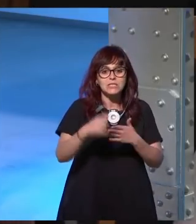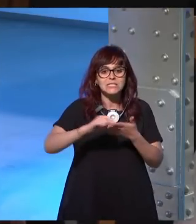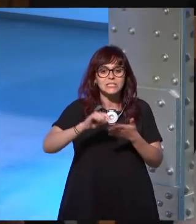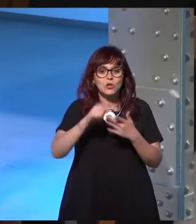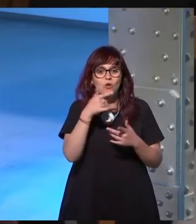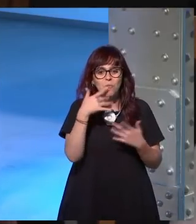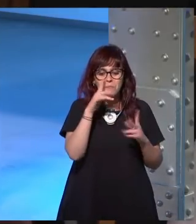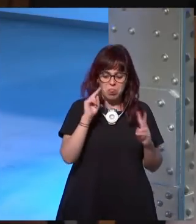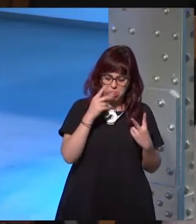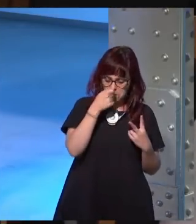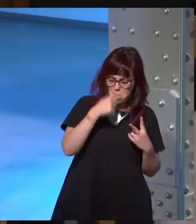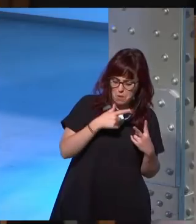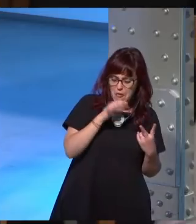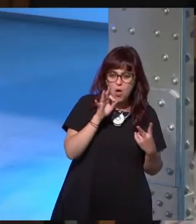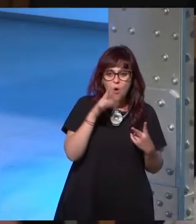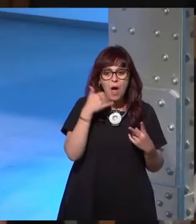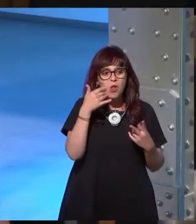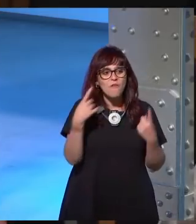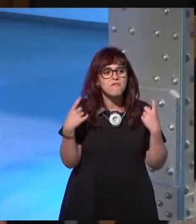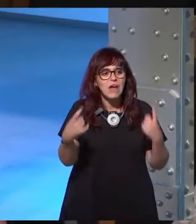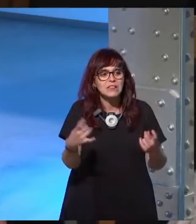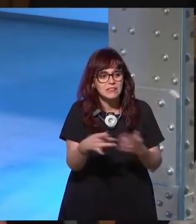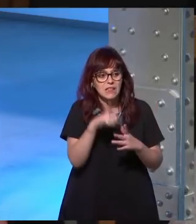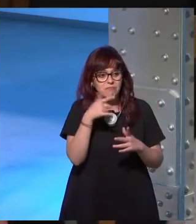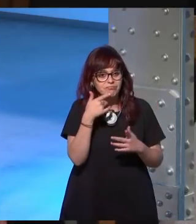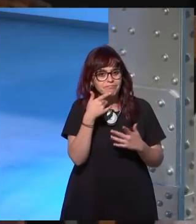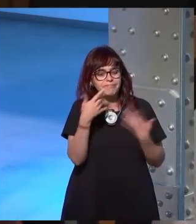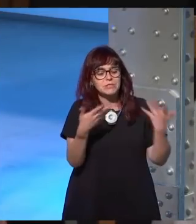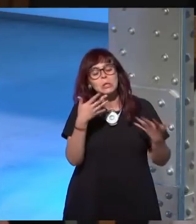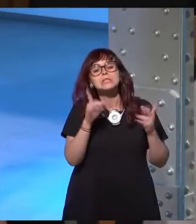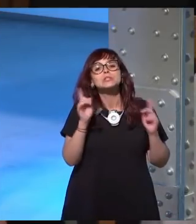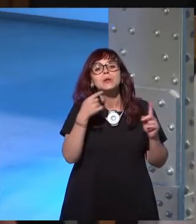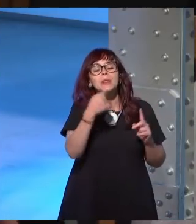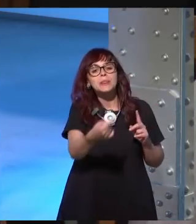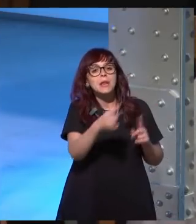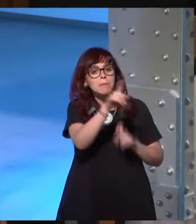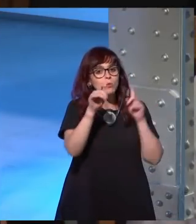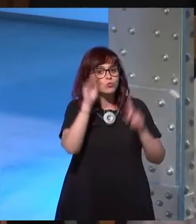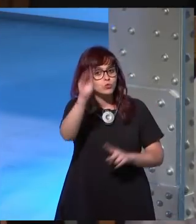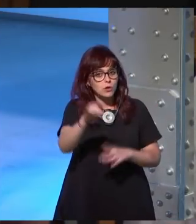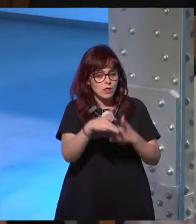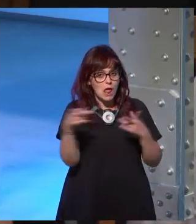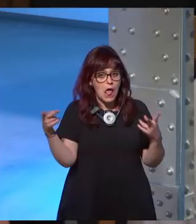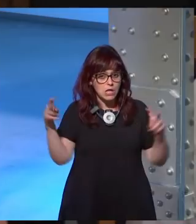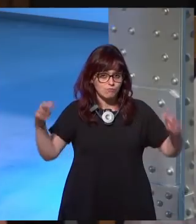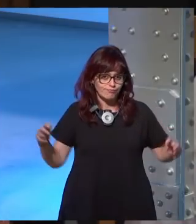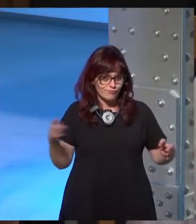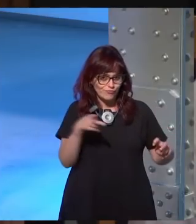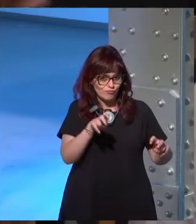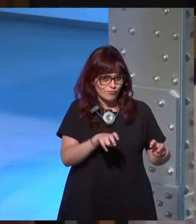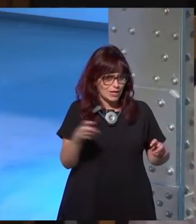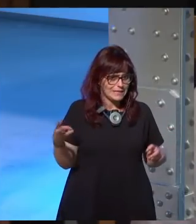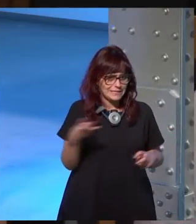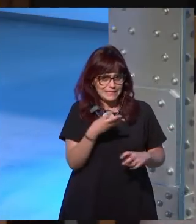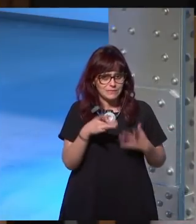no vales o que eso que has perdido esa magia como la que tú hablabas antes y nada simplemente preguntarte a ti y a ellas dos también por supuesto si